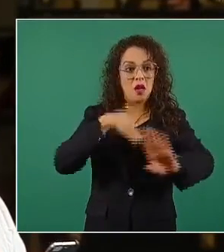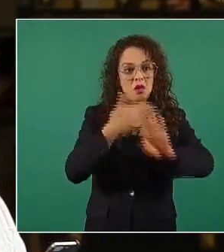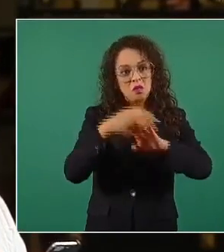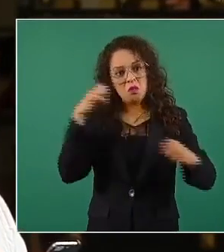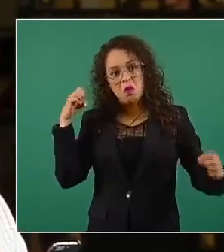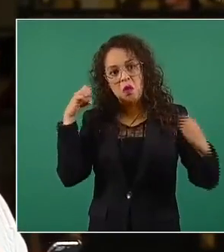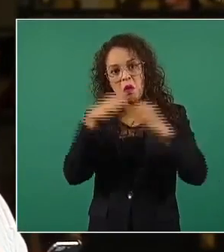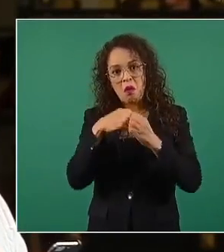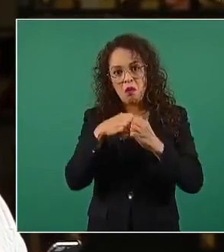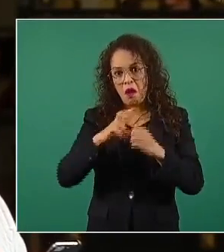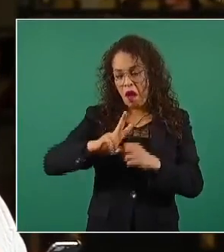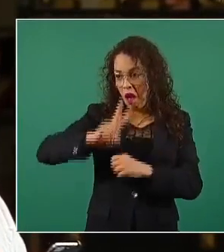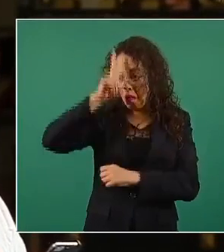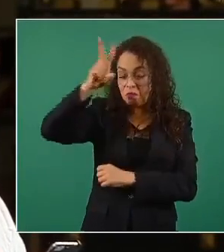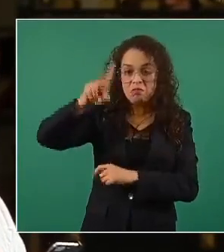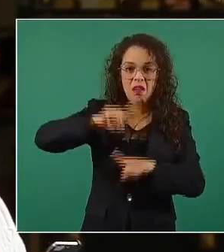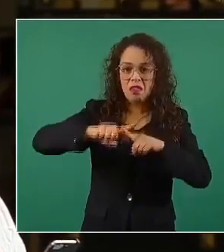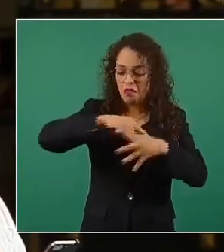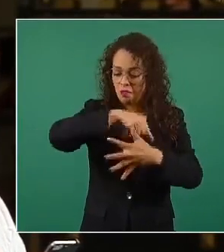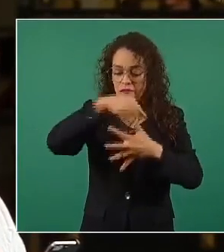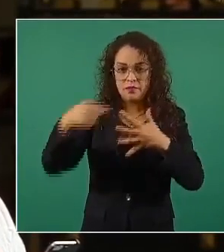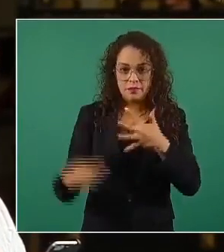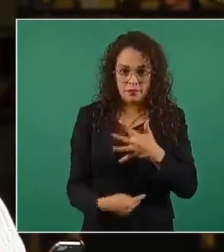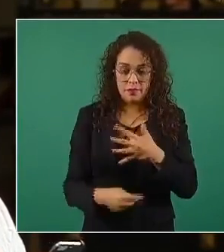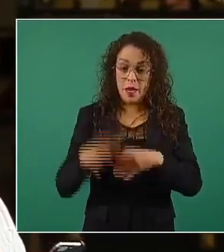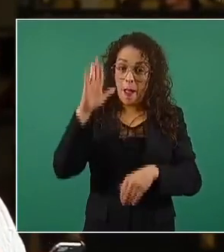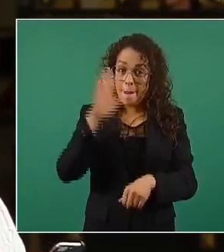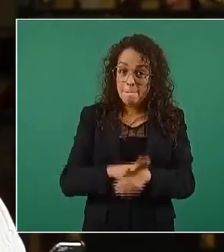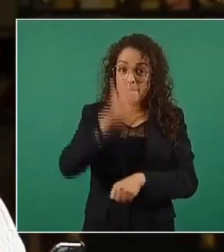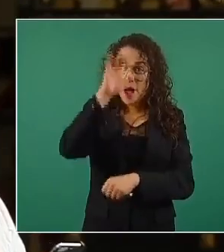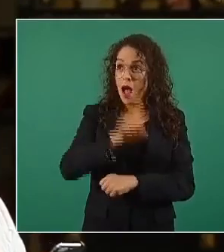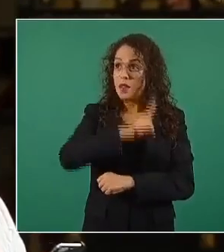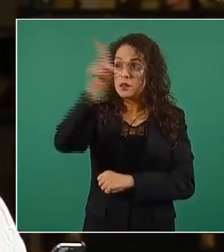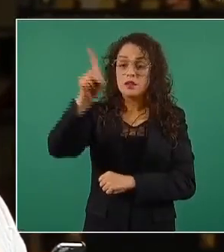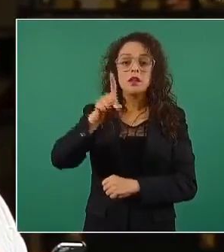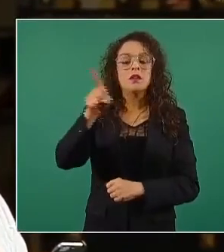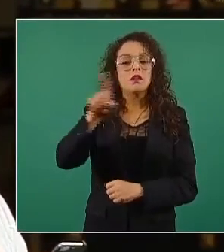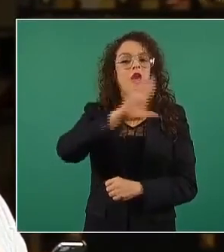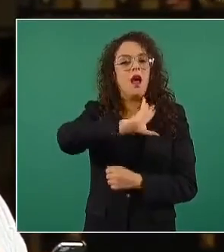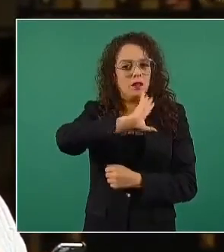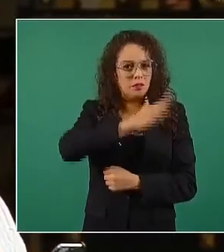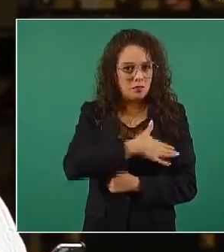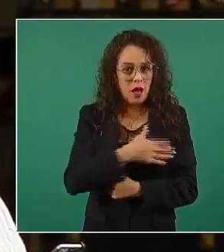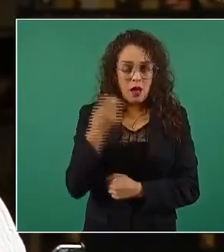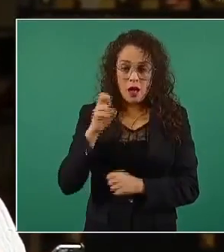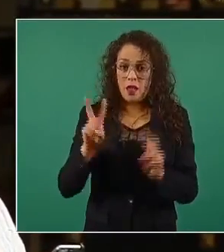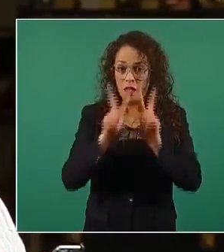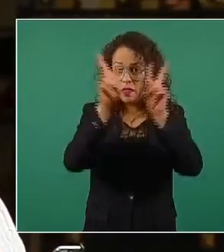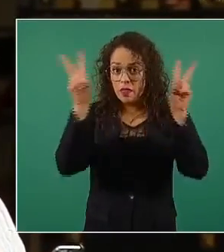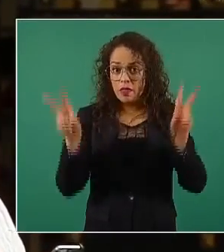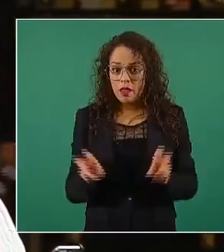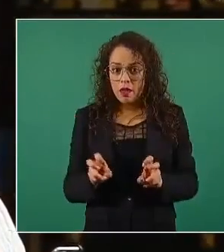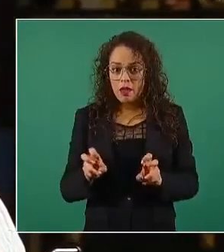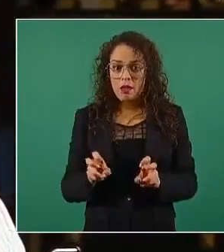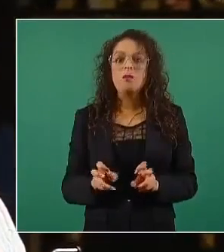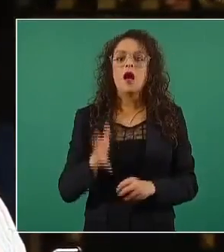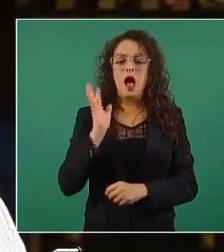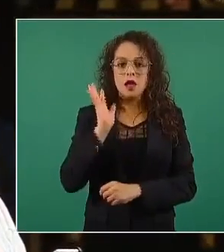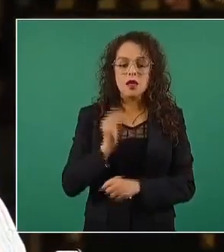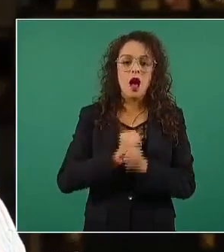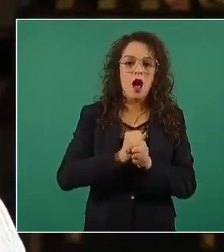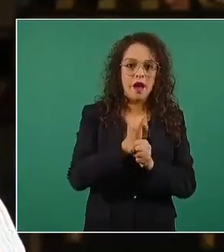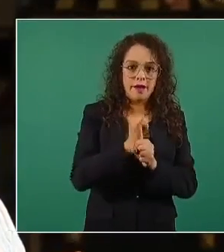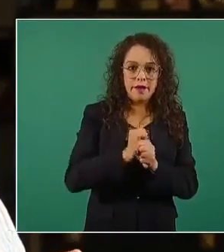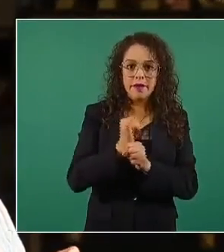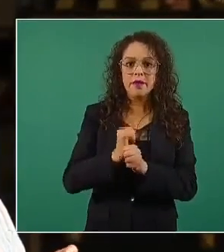etcétera. En España, sobre todo, esto ya fue un tema que se ha judicializado, se ha investigado